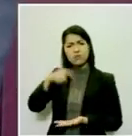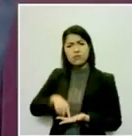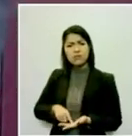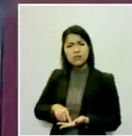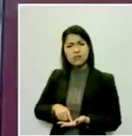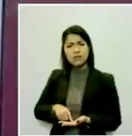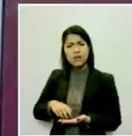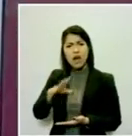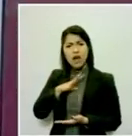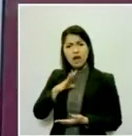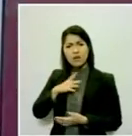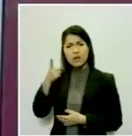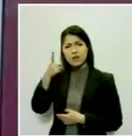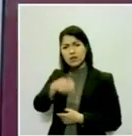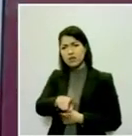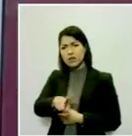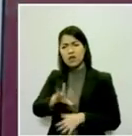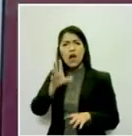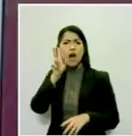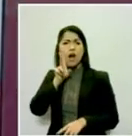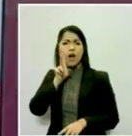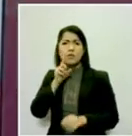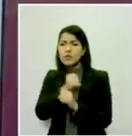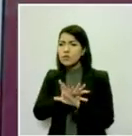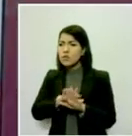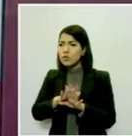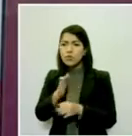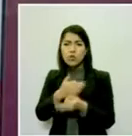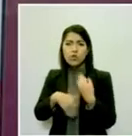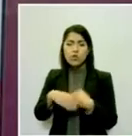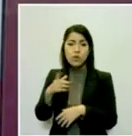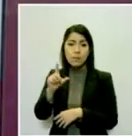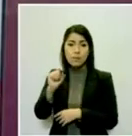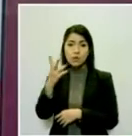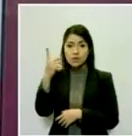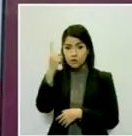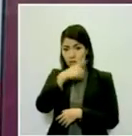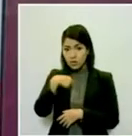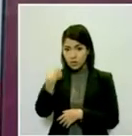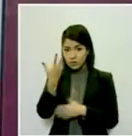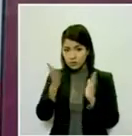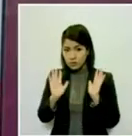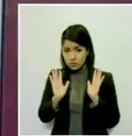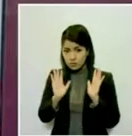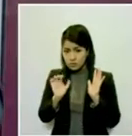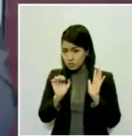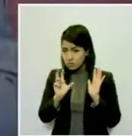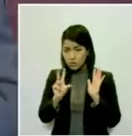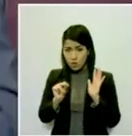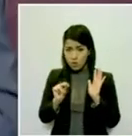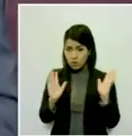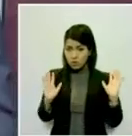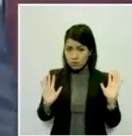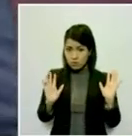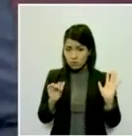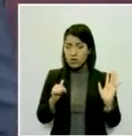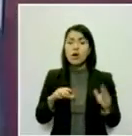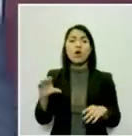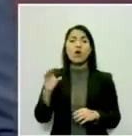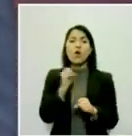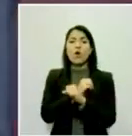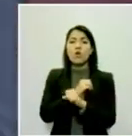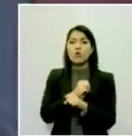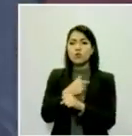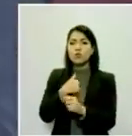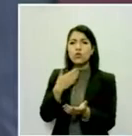una instrucción no, por parte aquí, a ver, ¿qué dato traen ustedes? No todas son 24 horas, ¿eh? Las que son 24 horas, sí, no, a ver, a partir de porque las... yo también voy a los Oxxos. Tiendas